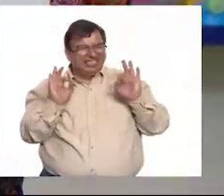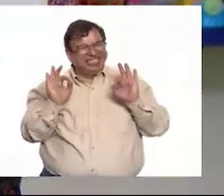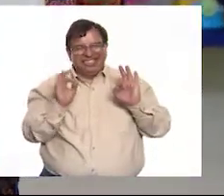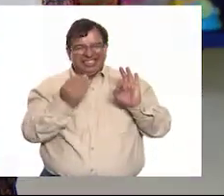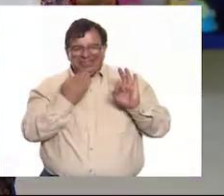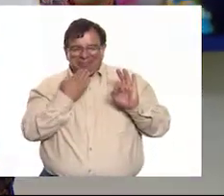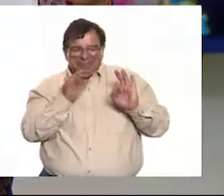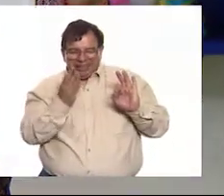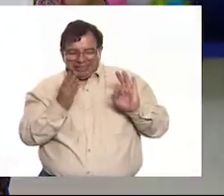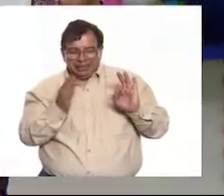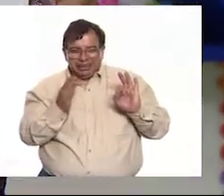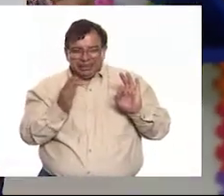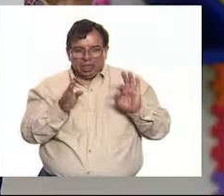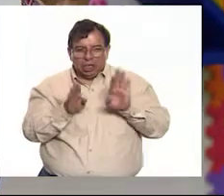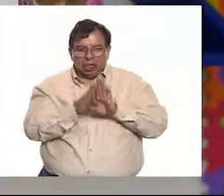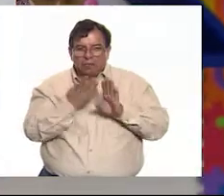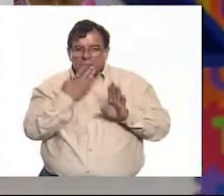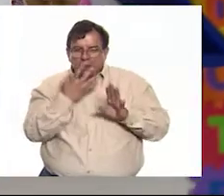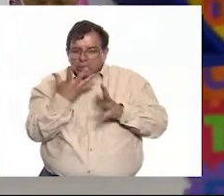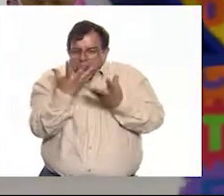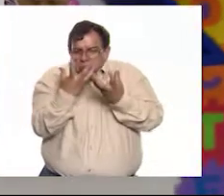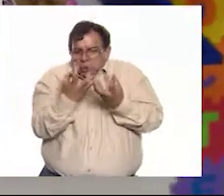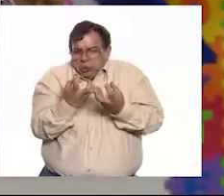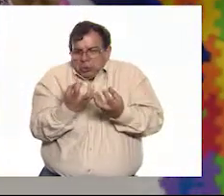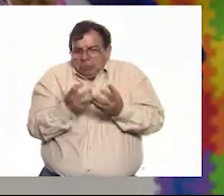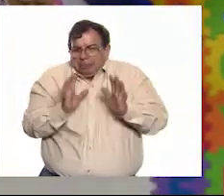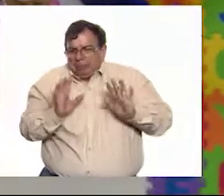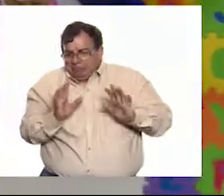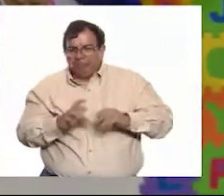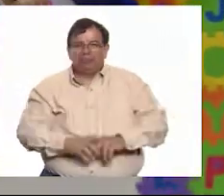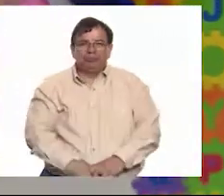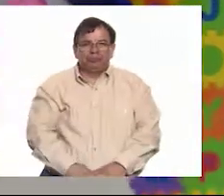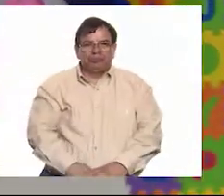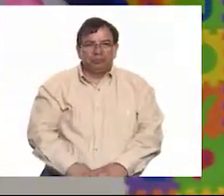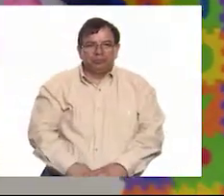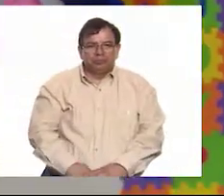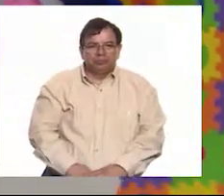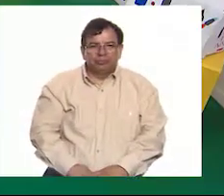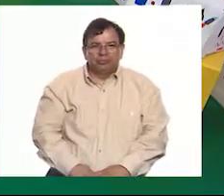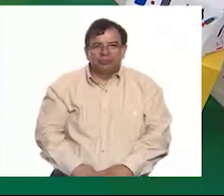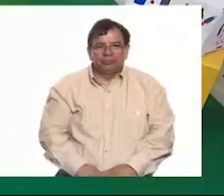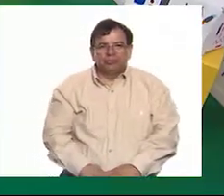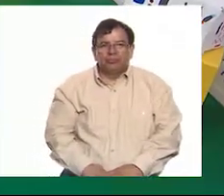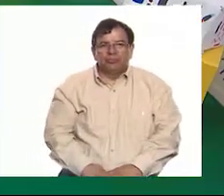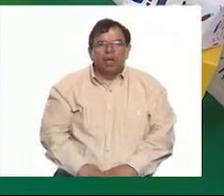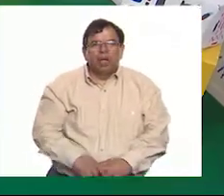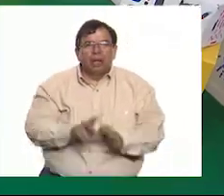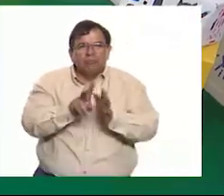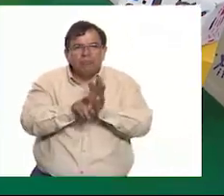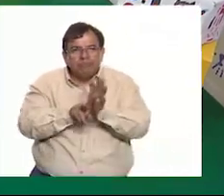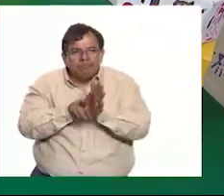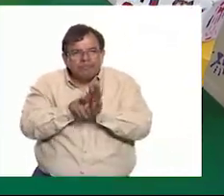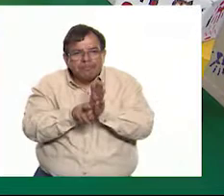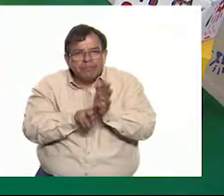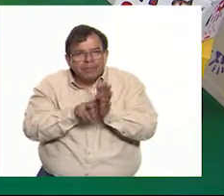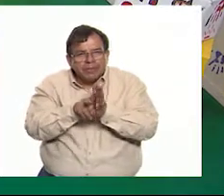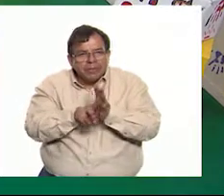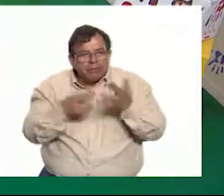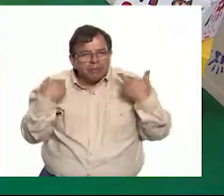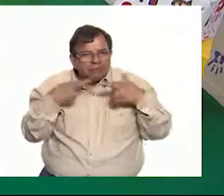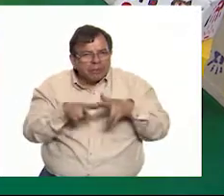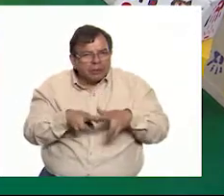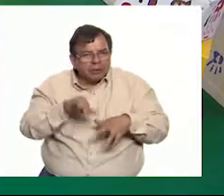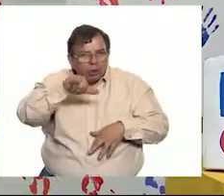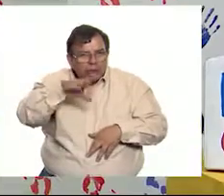tan bien, porque la servilleta como que está muy absorbente, ¿no? Así es, y bueno, el video que nos presentó el maestro Jesús